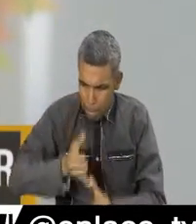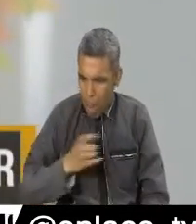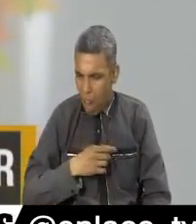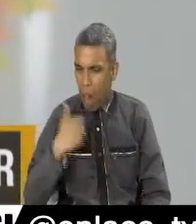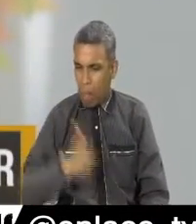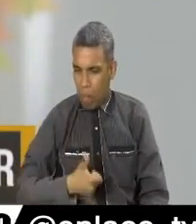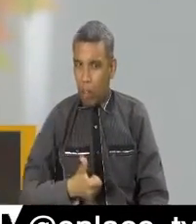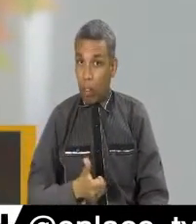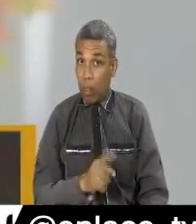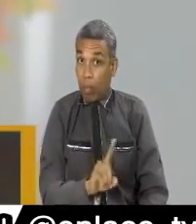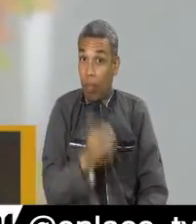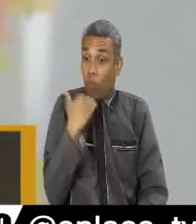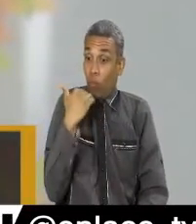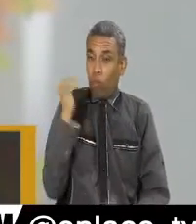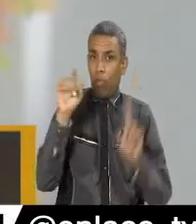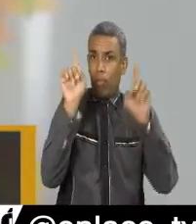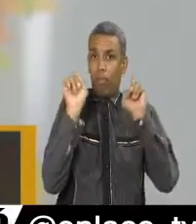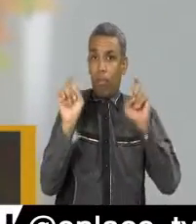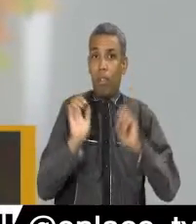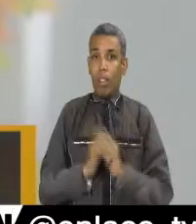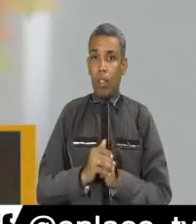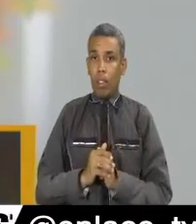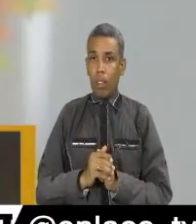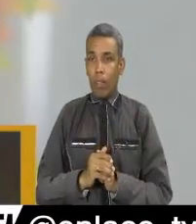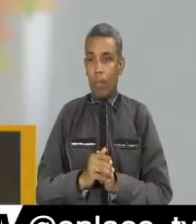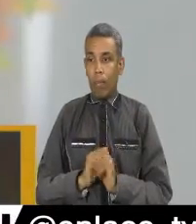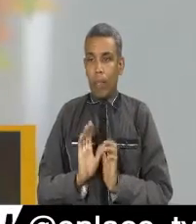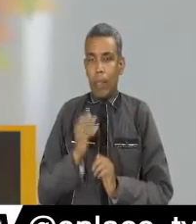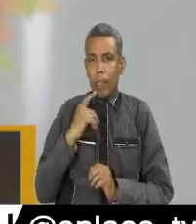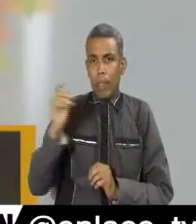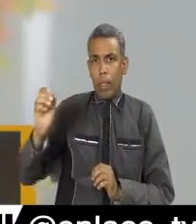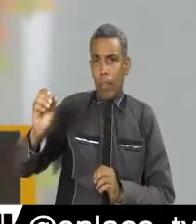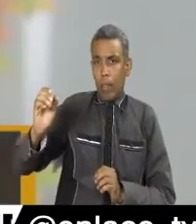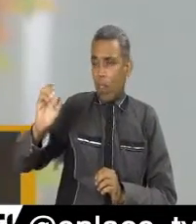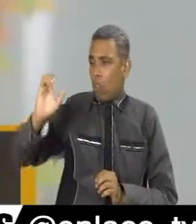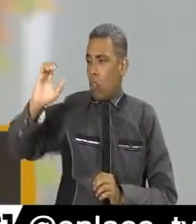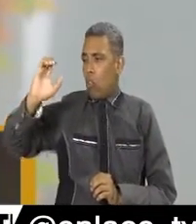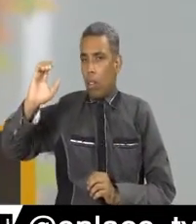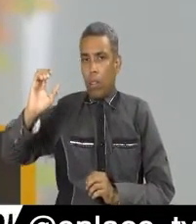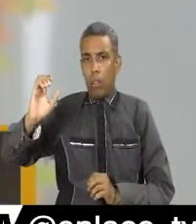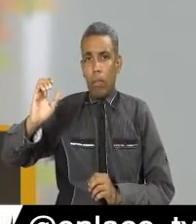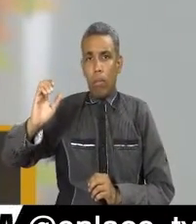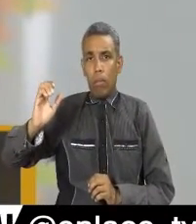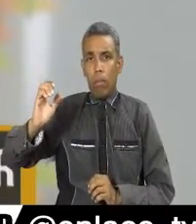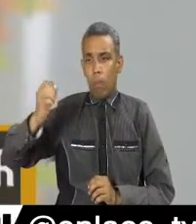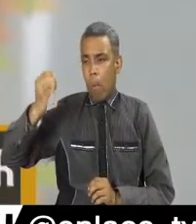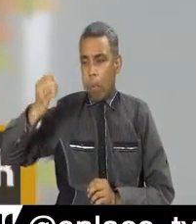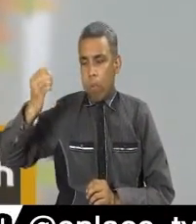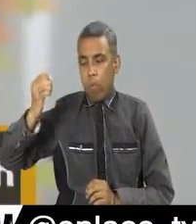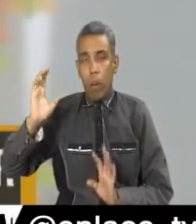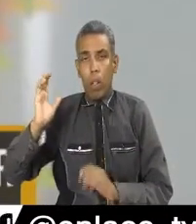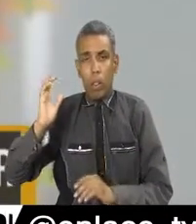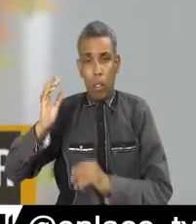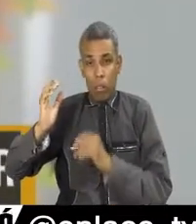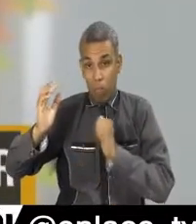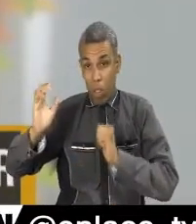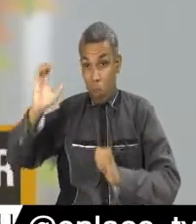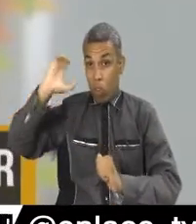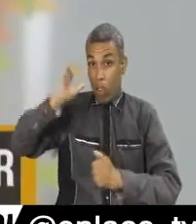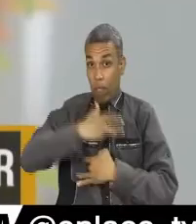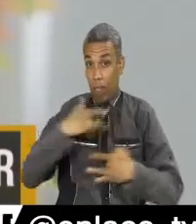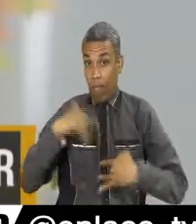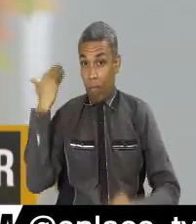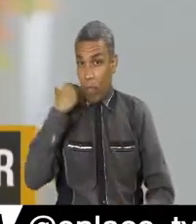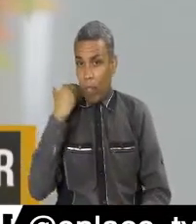sustancia interna que no es conocida, por el cual se presume que puede generar daños a la salud, y hasta